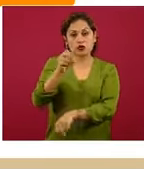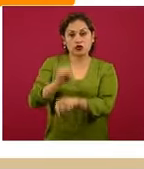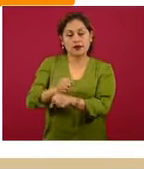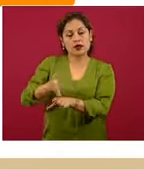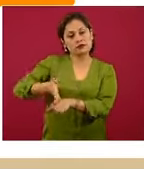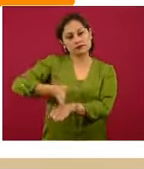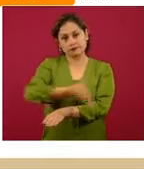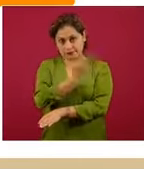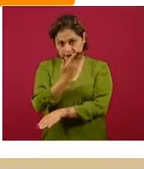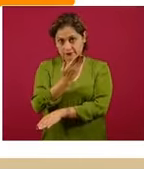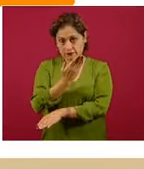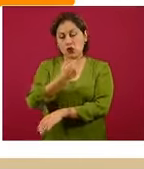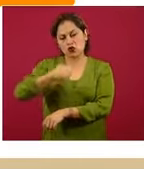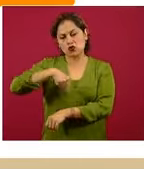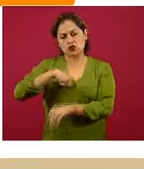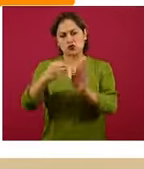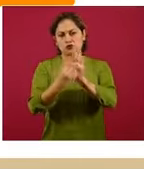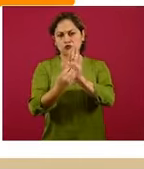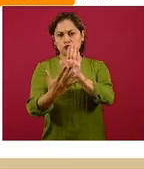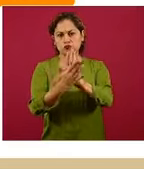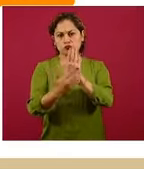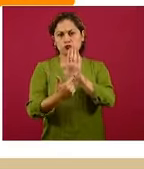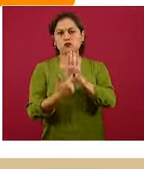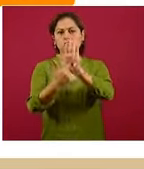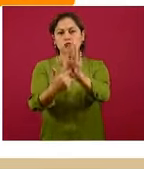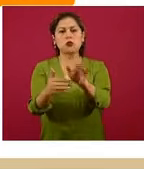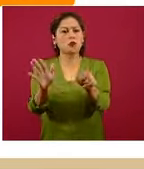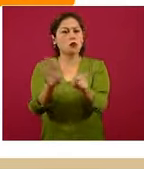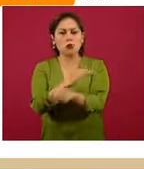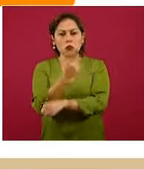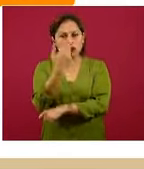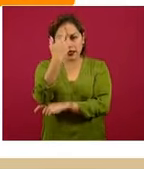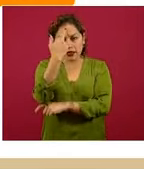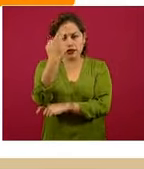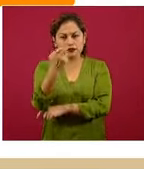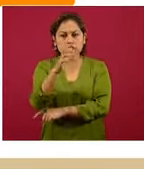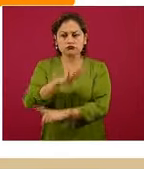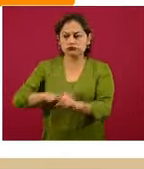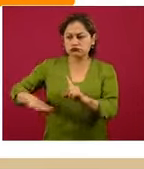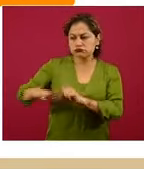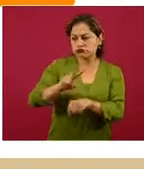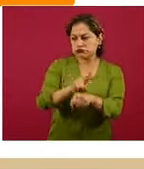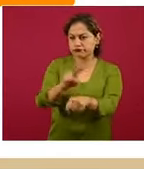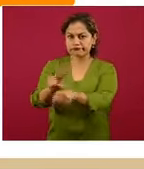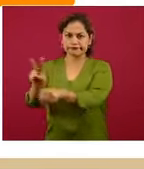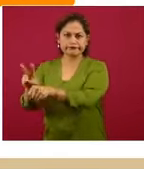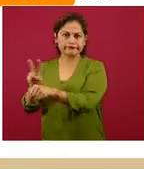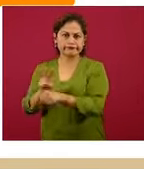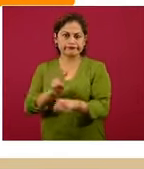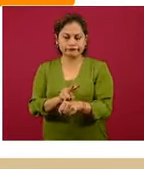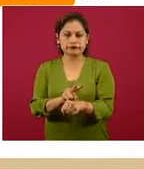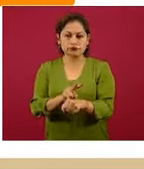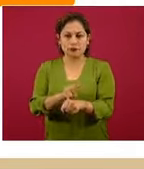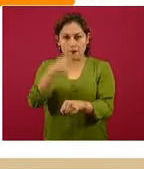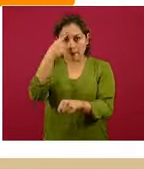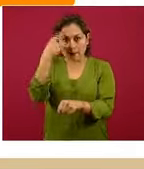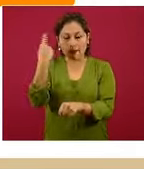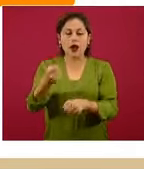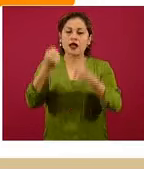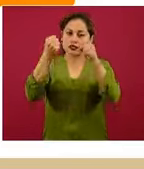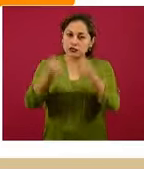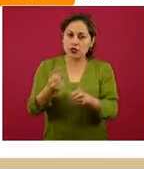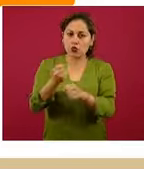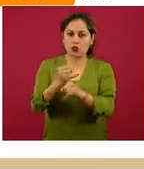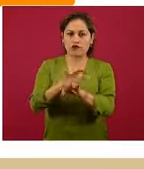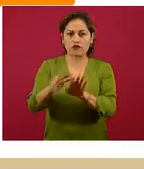esta manera en base a una metodología epidemiológica para precisamente no tener sesgos de notificación